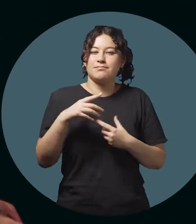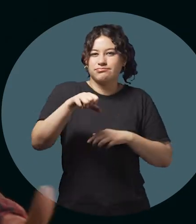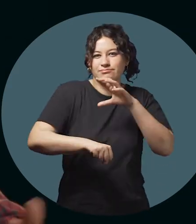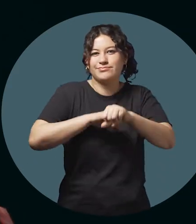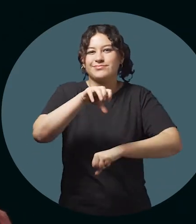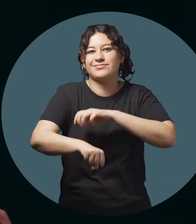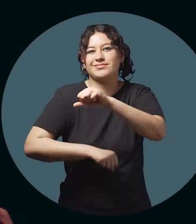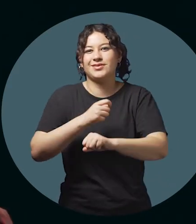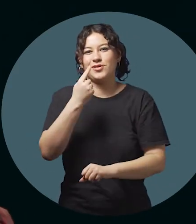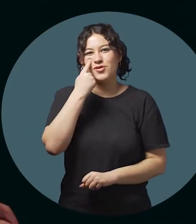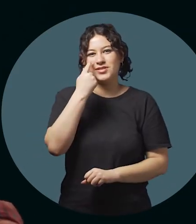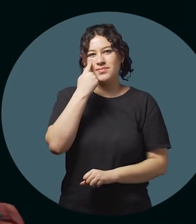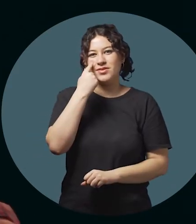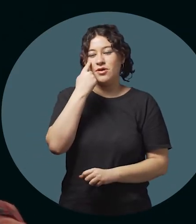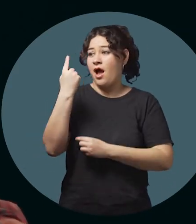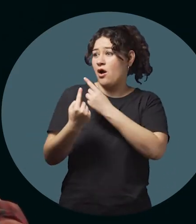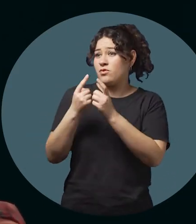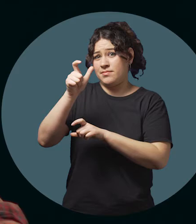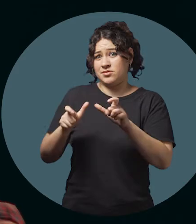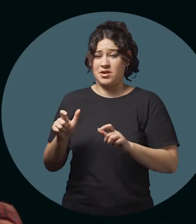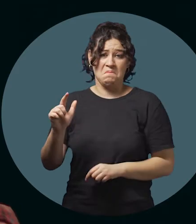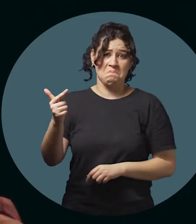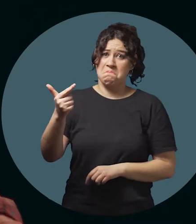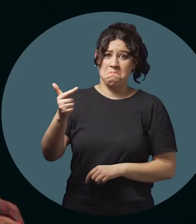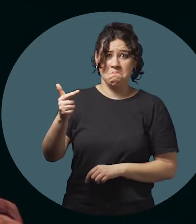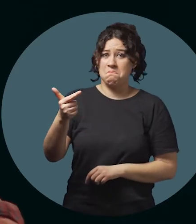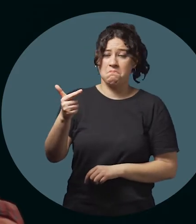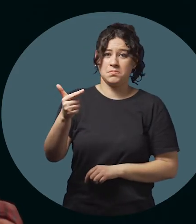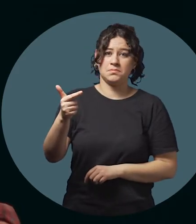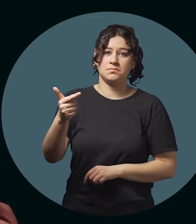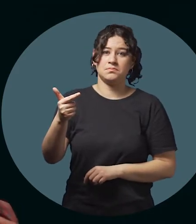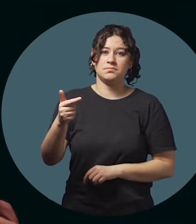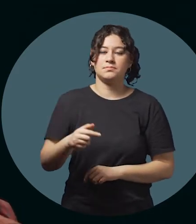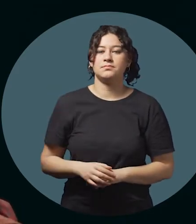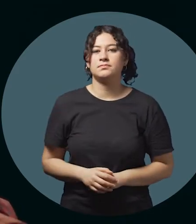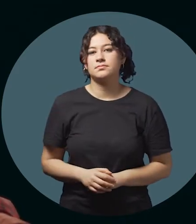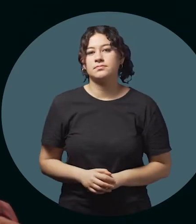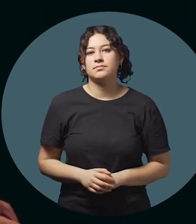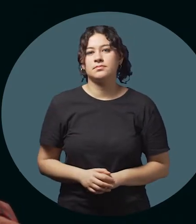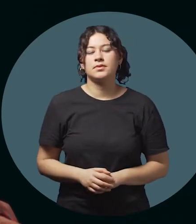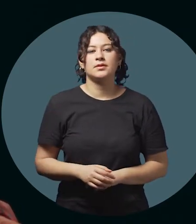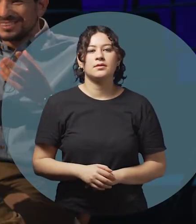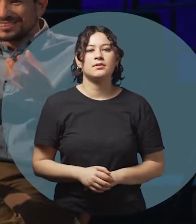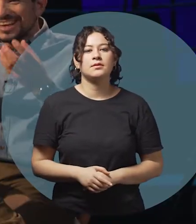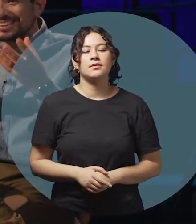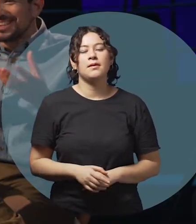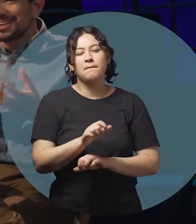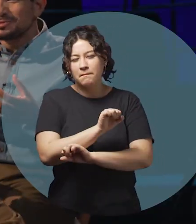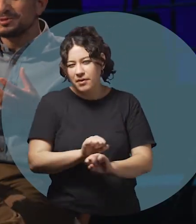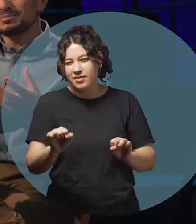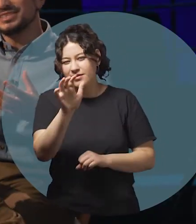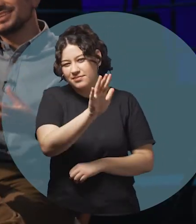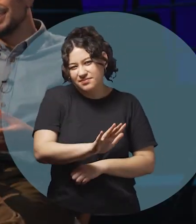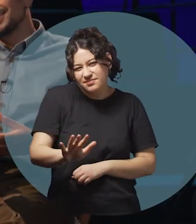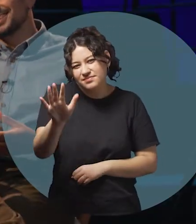un conocimiento que a veces otras personas no han logrado de alguna manera tener, ¿no? Puedo adivinar